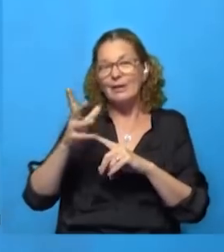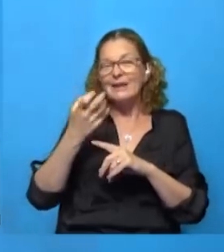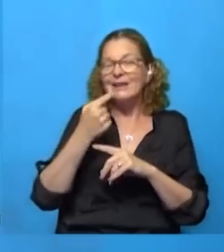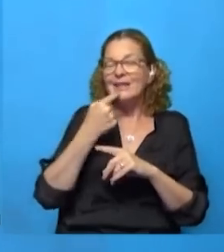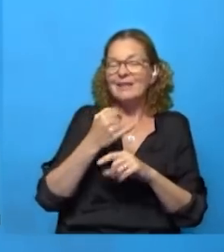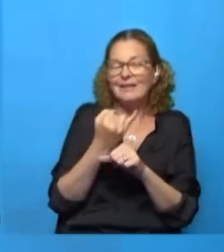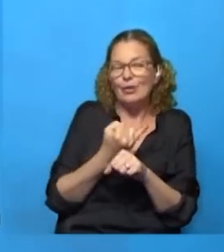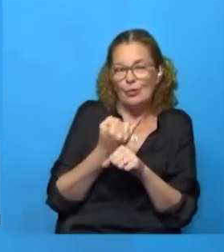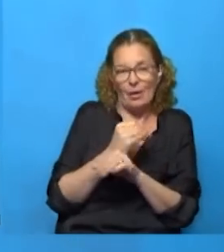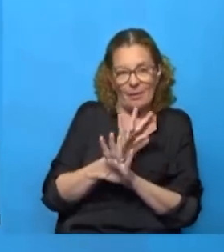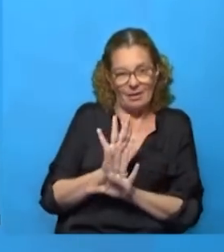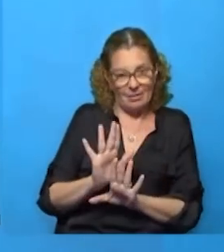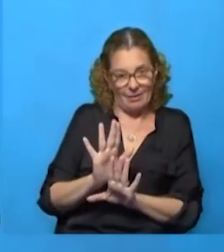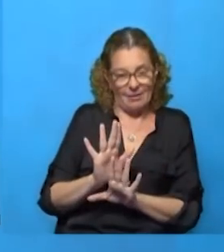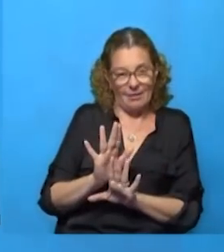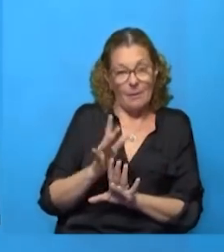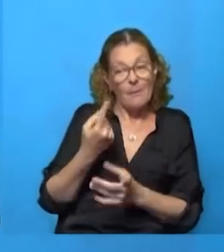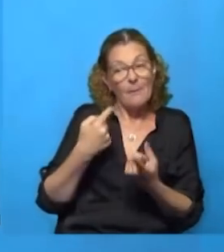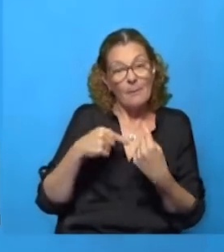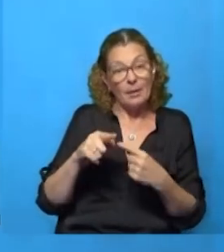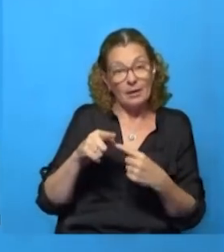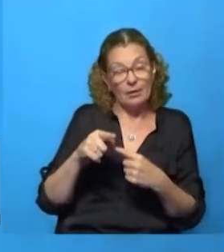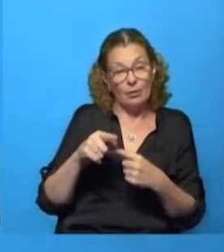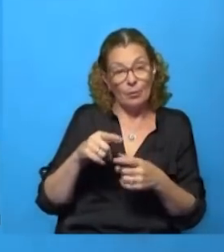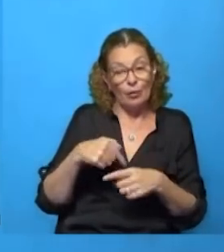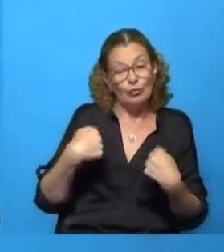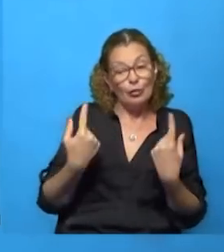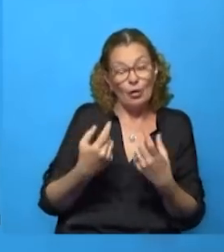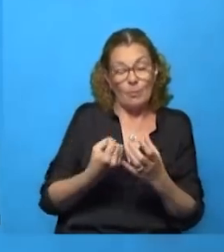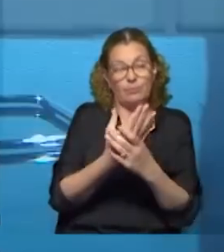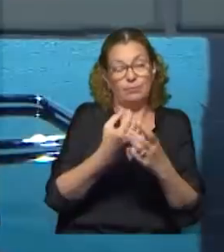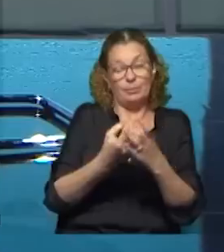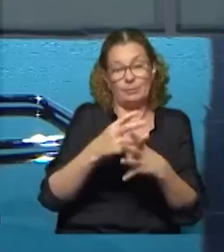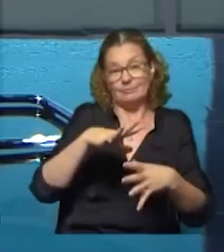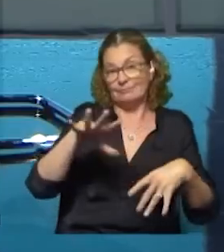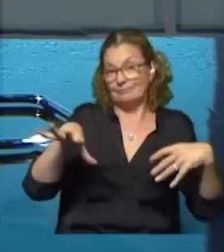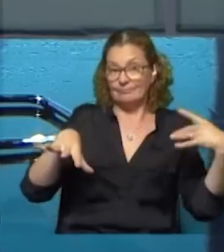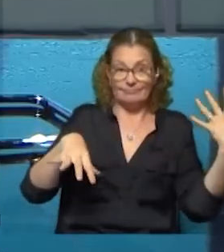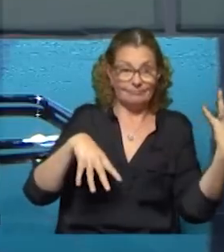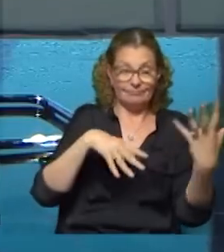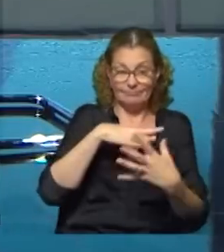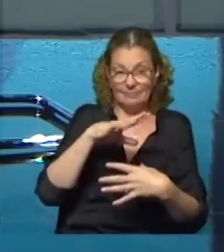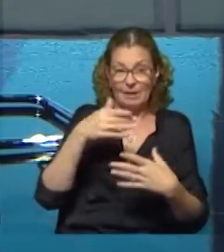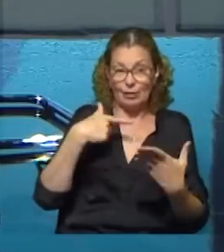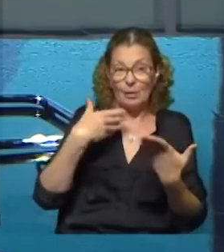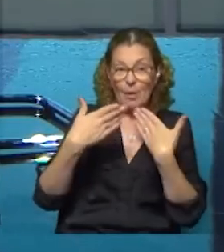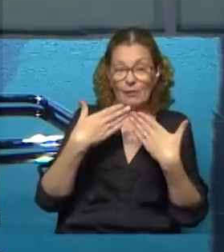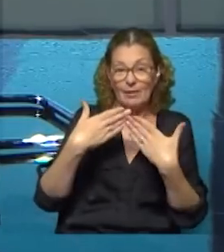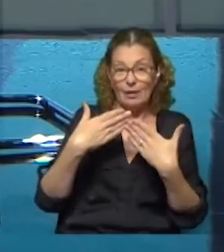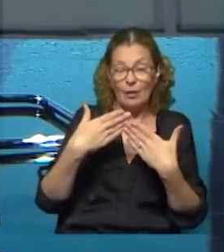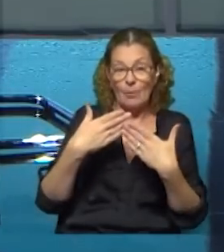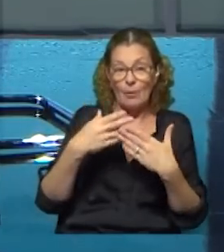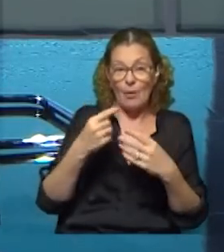institucionalmente no y sin embargo como todo aparece en el ruido en este mismo que estamos hablando de cómo